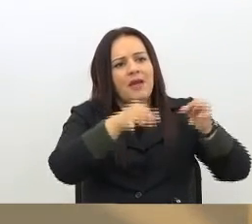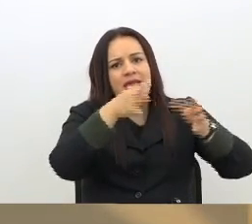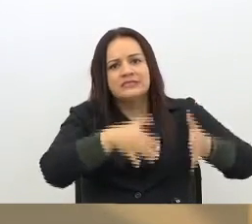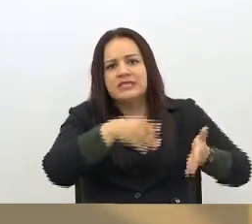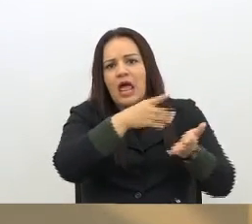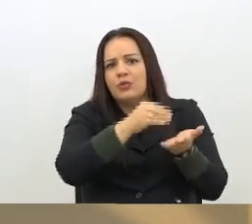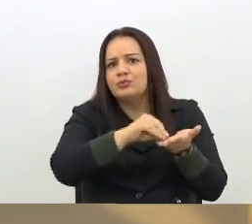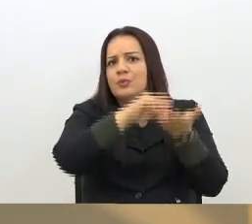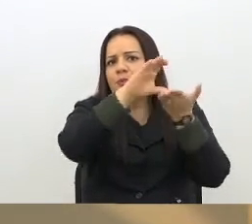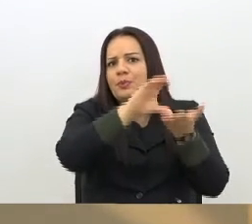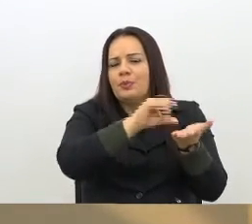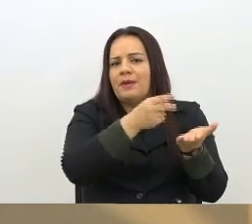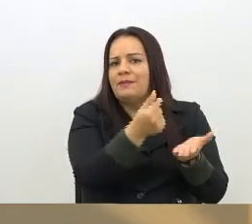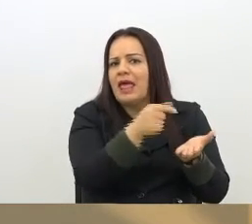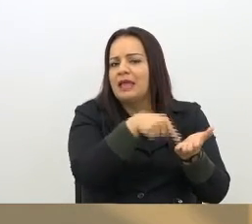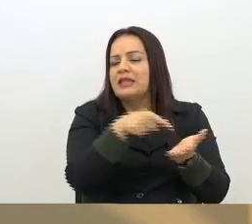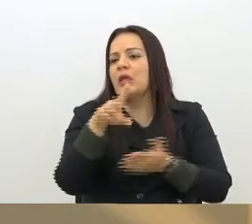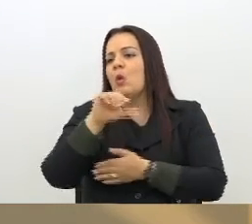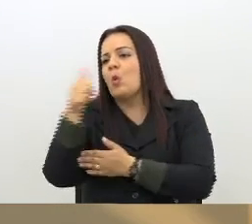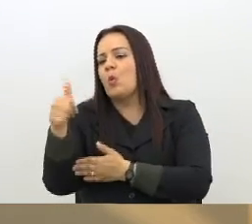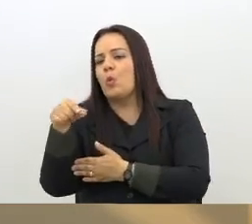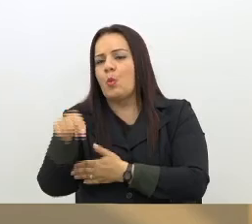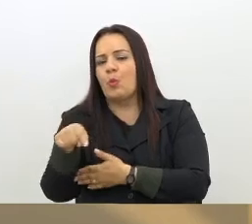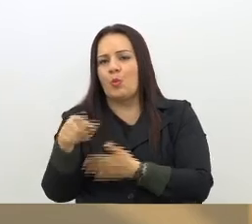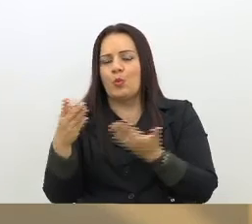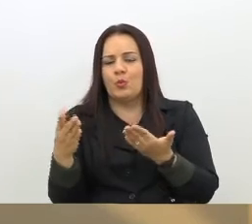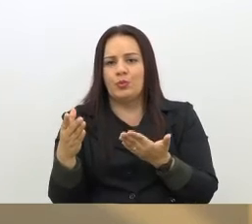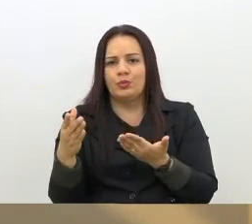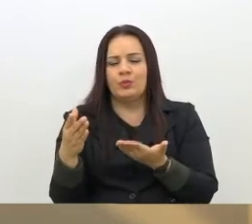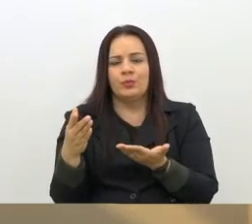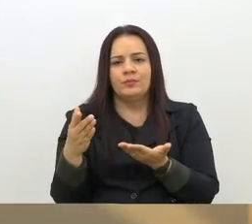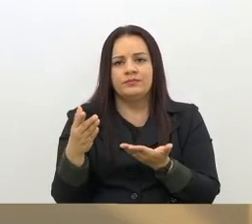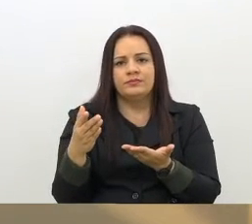la plata se la están llevando con pluses indebidos los